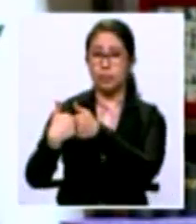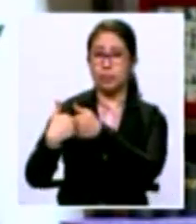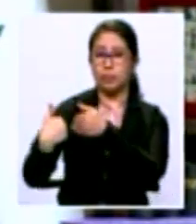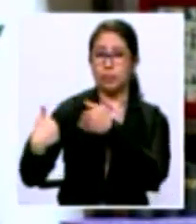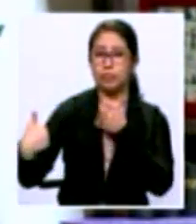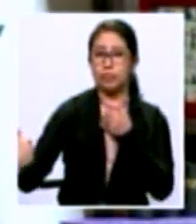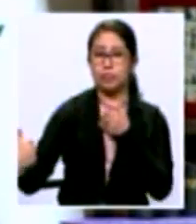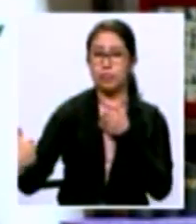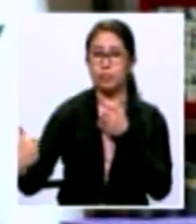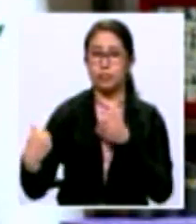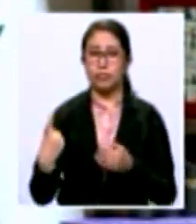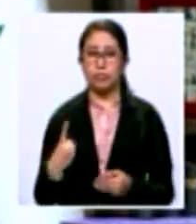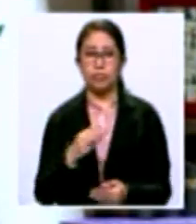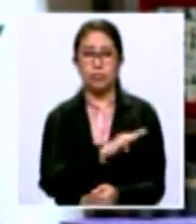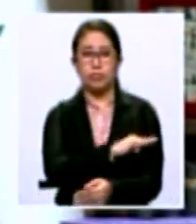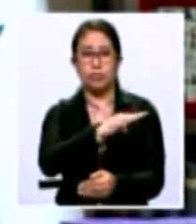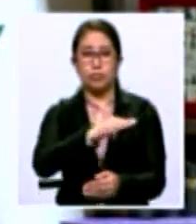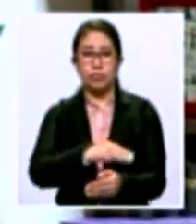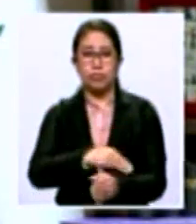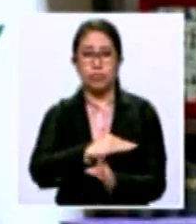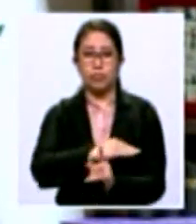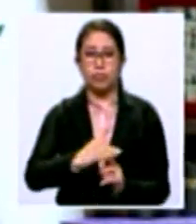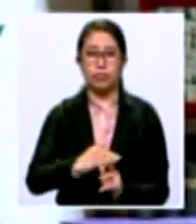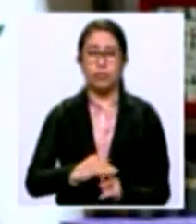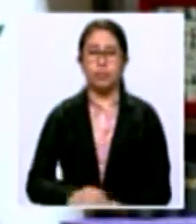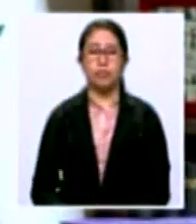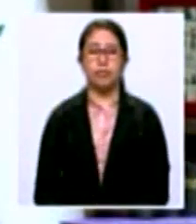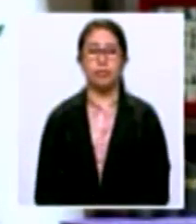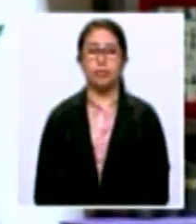de 1,5 metros con otras